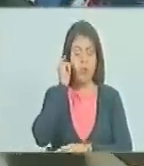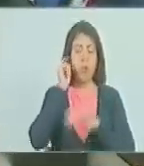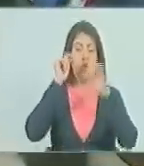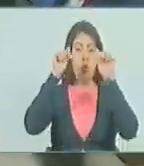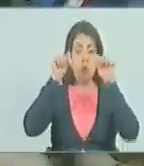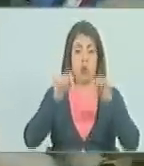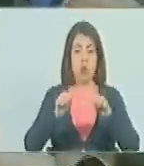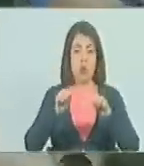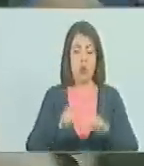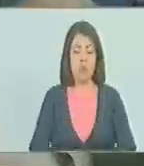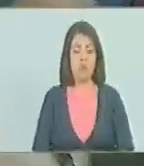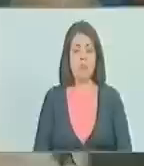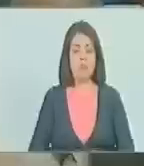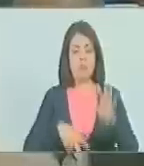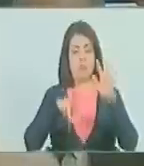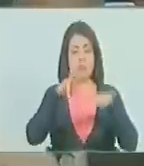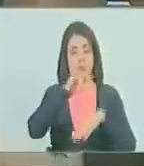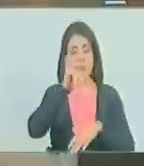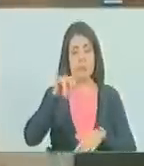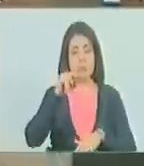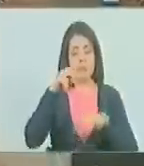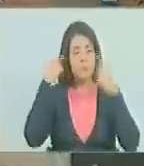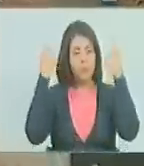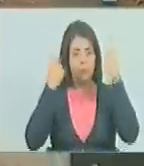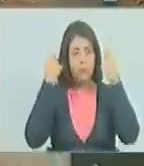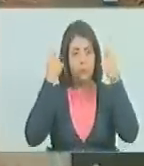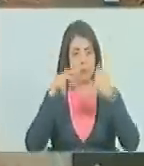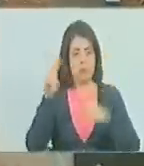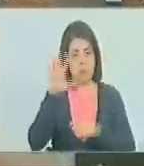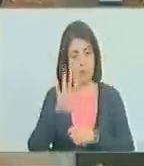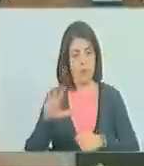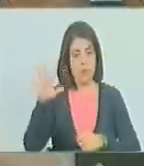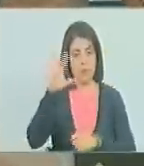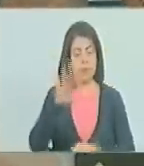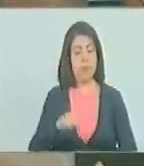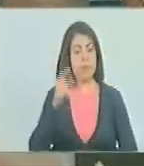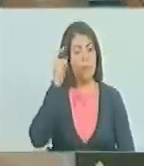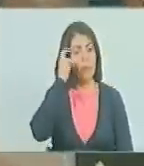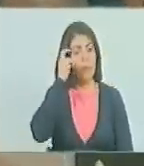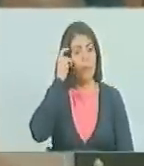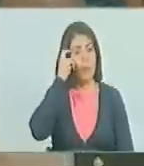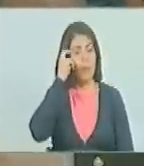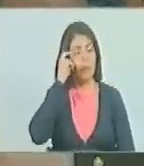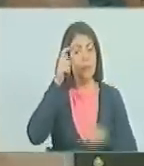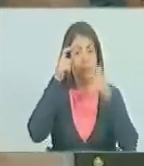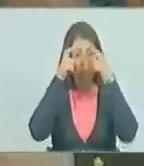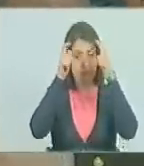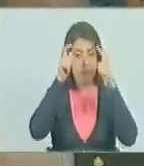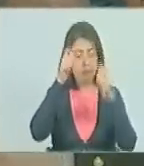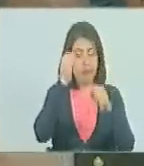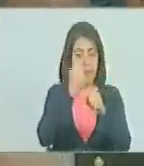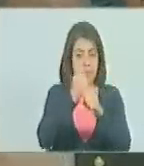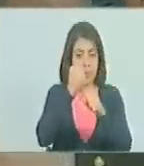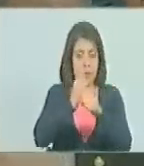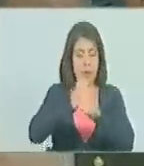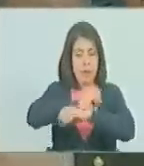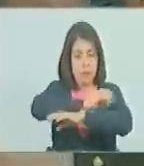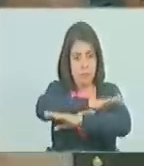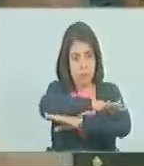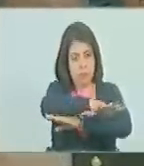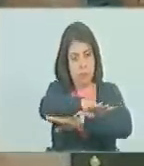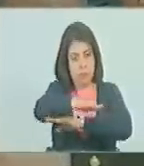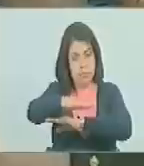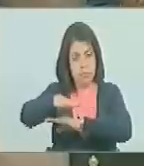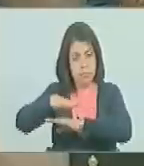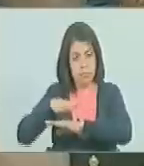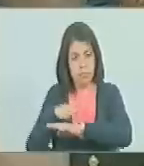Hoy, 13 de junio, se está celebrando en Venezuela el Día del Ganadero. El hombre o la mujer